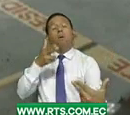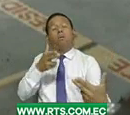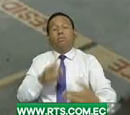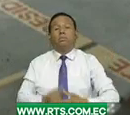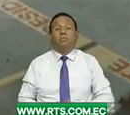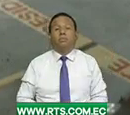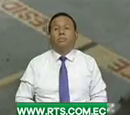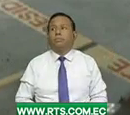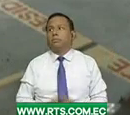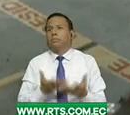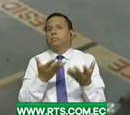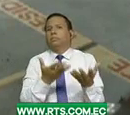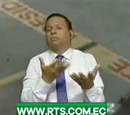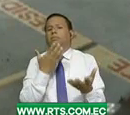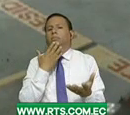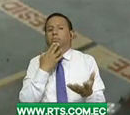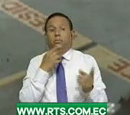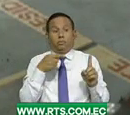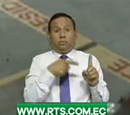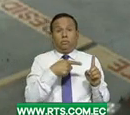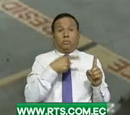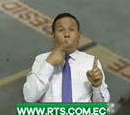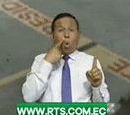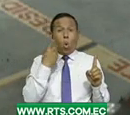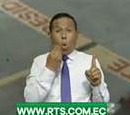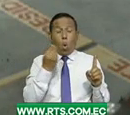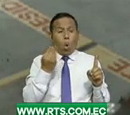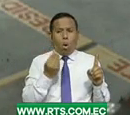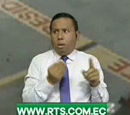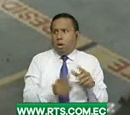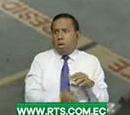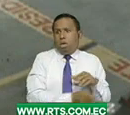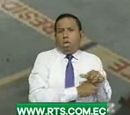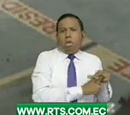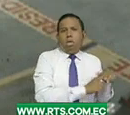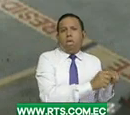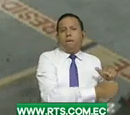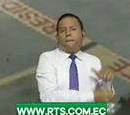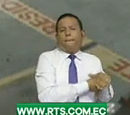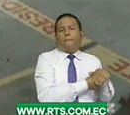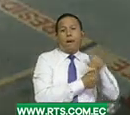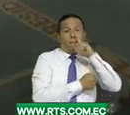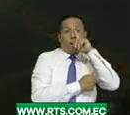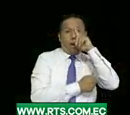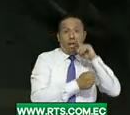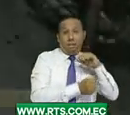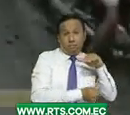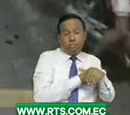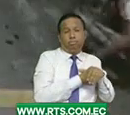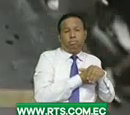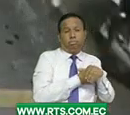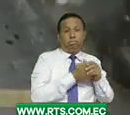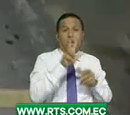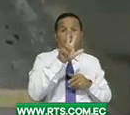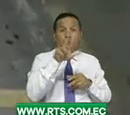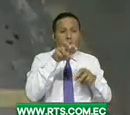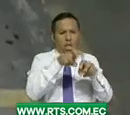El joven que estaba de turno de amanecida logró salir ileso. Y así los tres delincuentes lograron